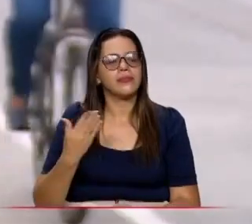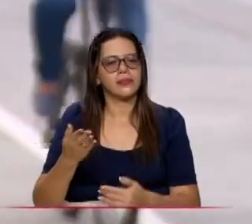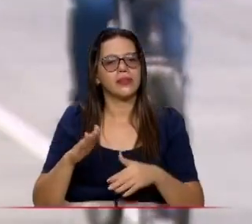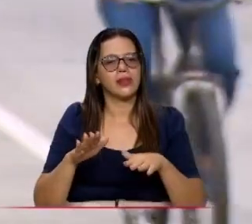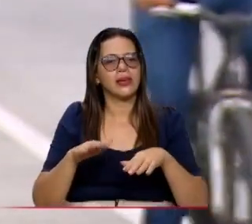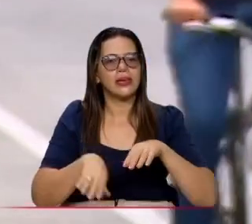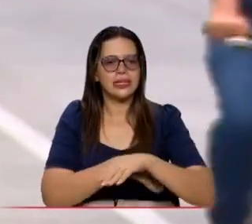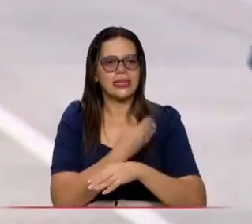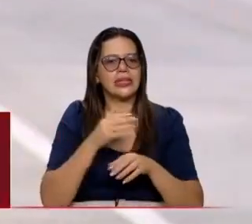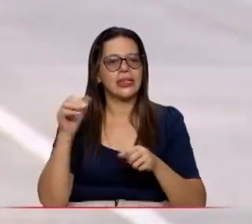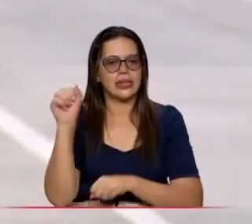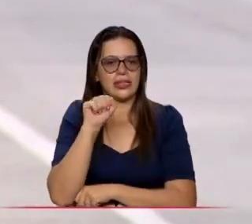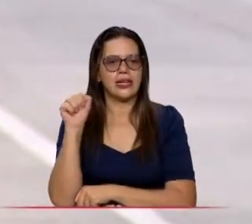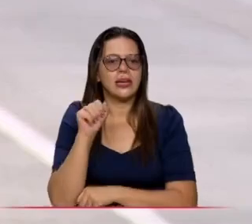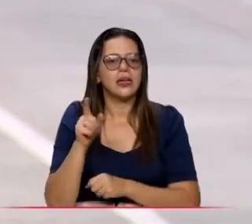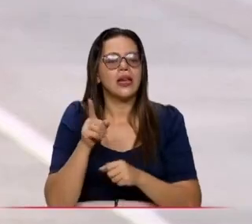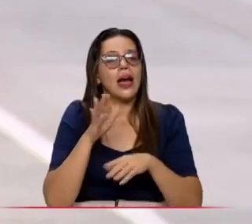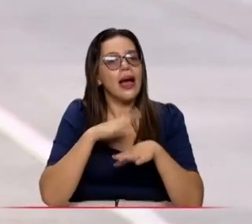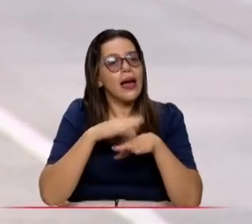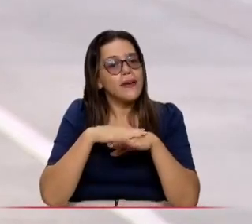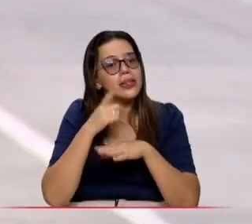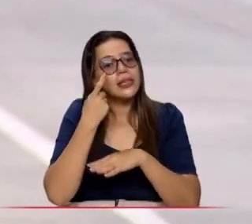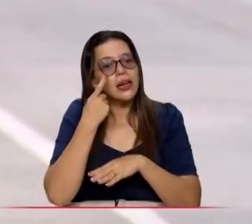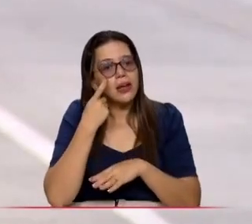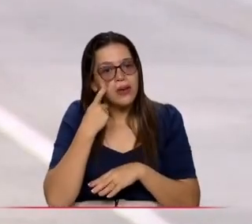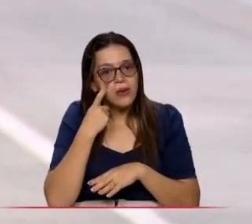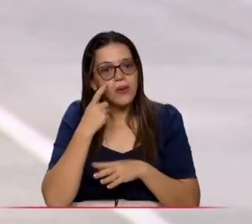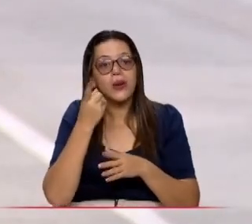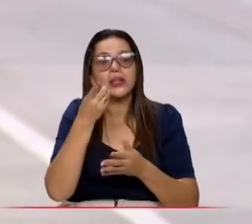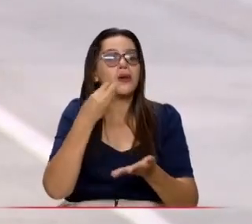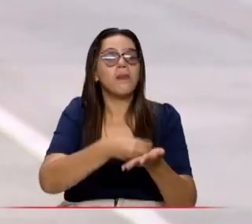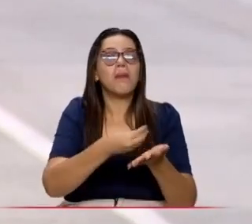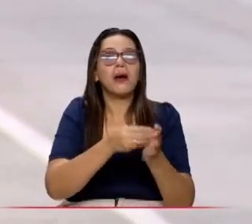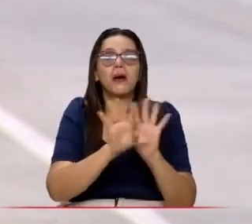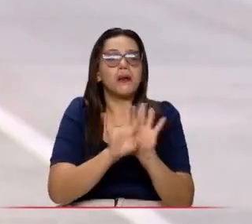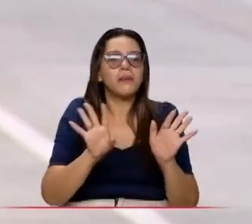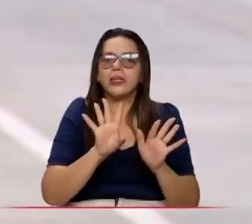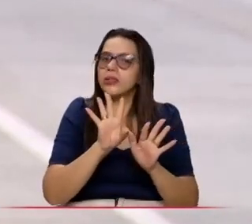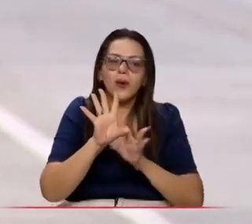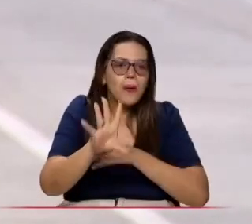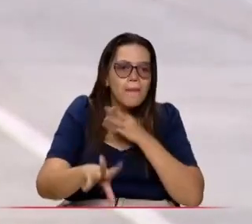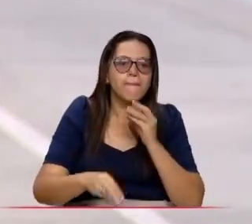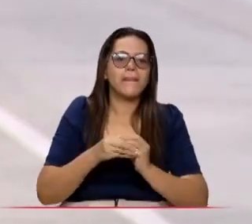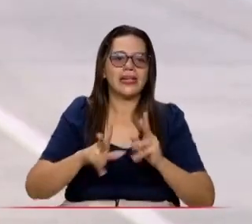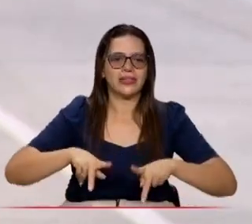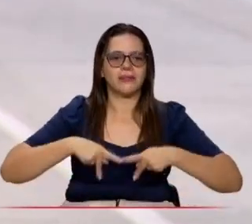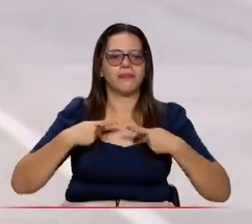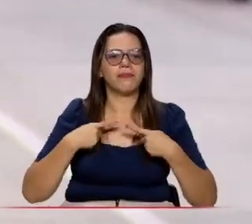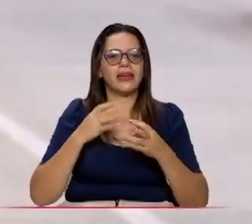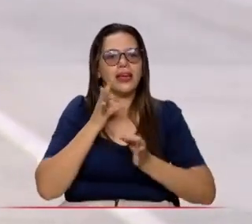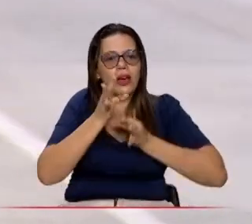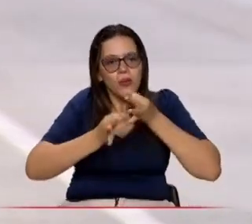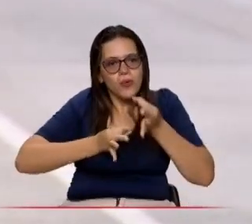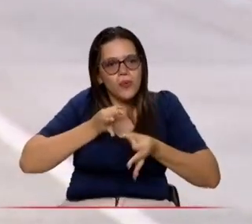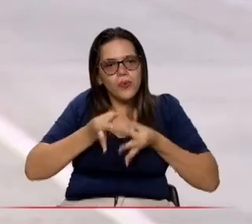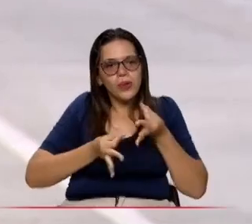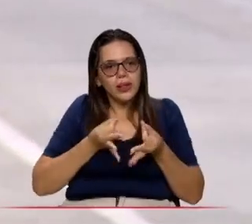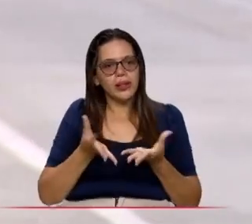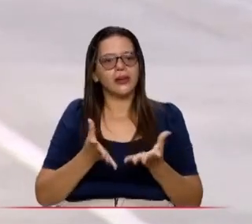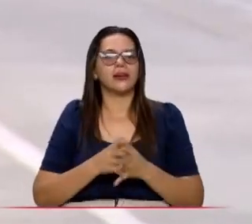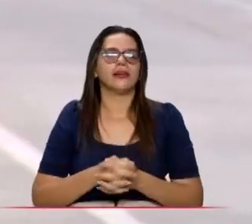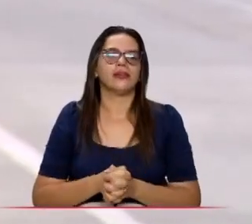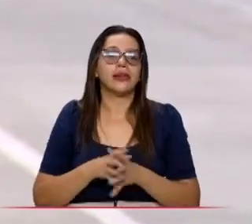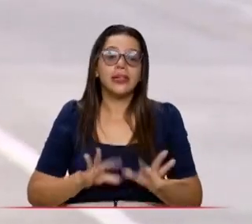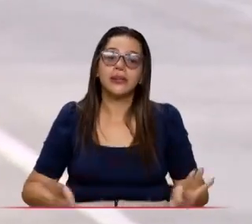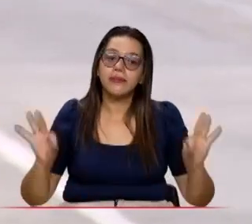Movilidad insisten en que prevenir más que una afectación económica a los infractores es proteger la vida de los mismos conductores y demás actores